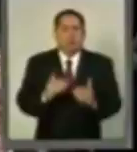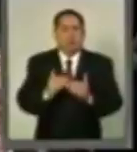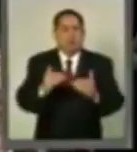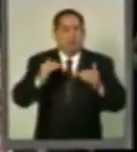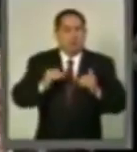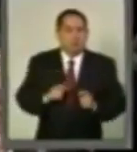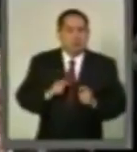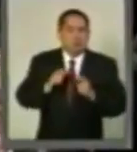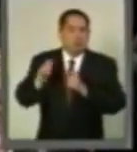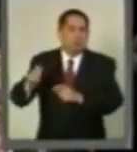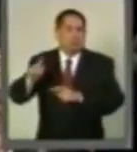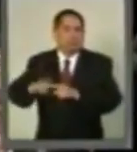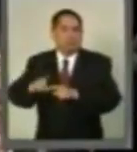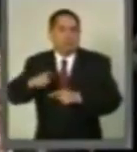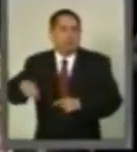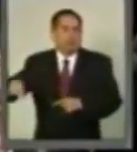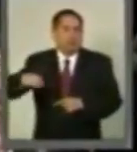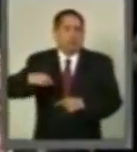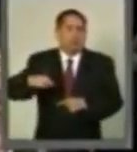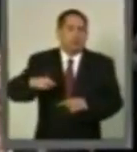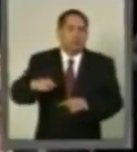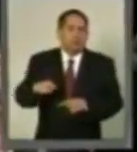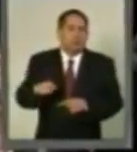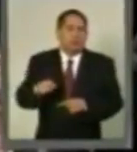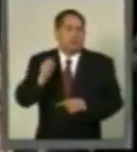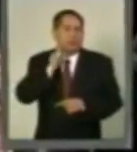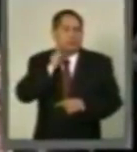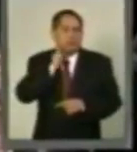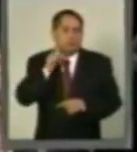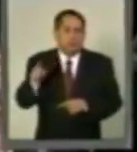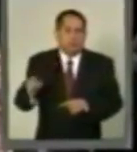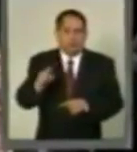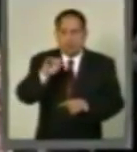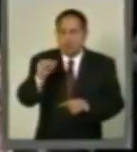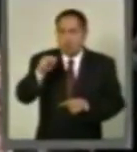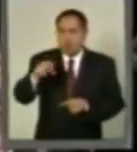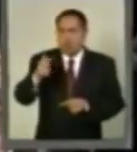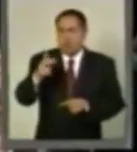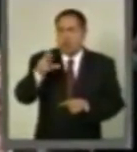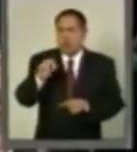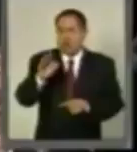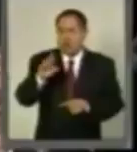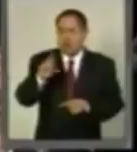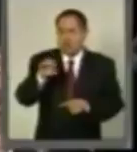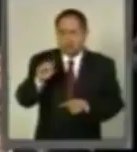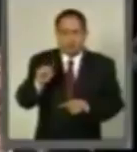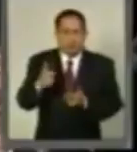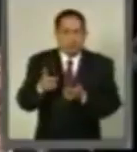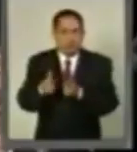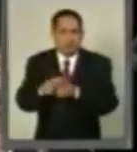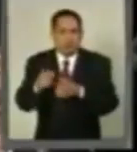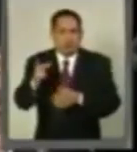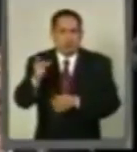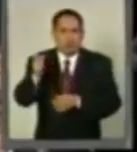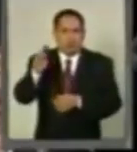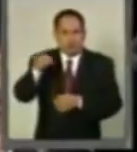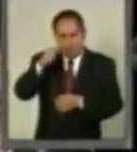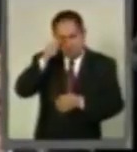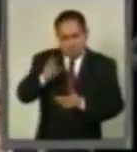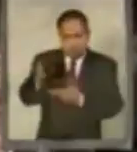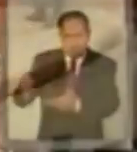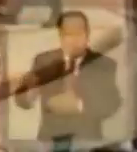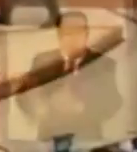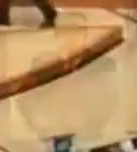consecuencia, tiene el uso de la tribuna el senador Juan Gerardo Flores Ramírez, del Partido Verde Ecologista de